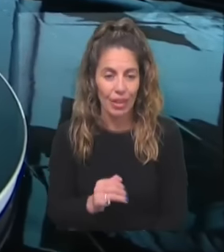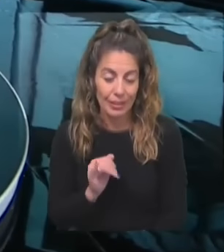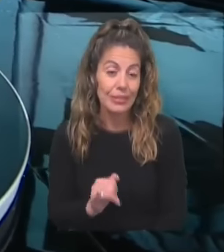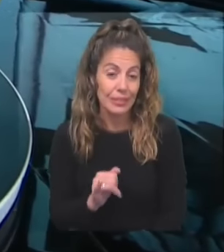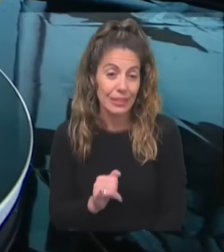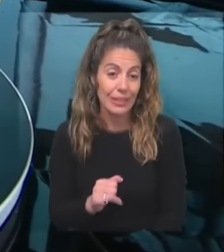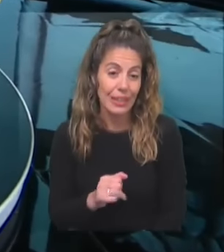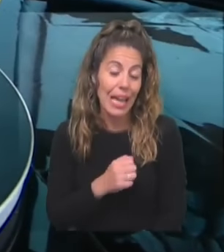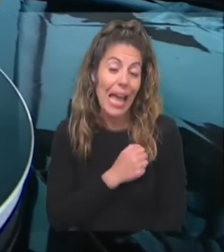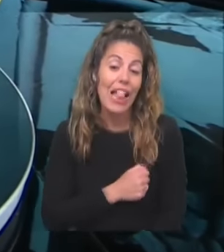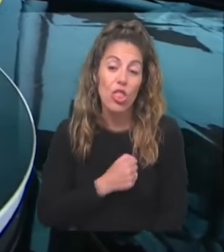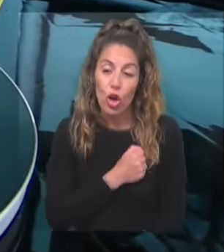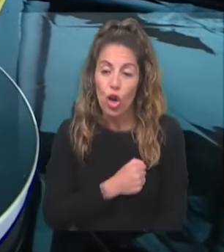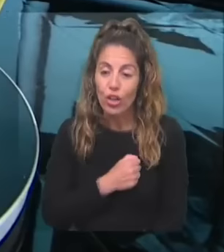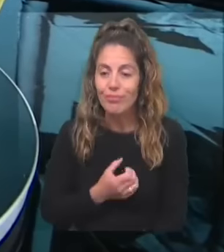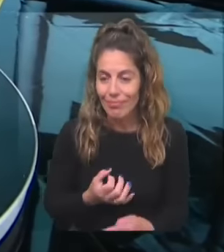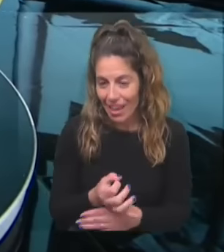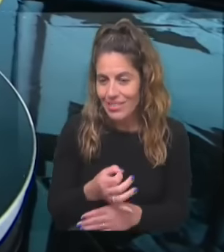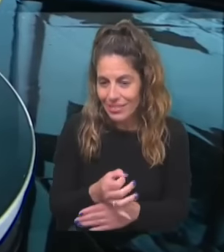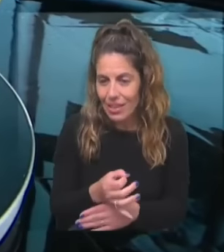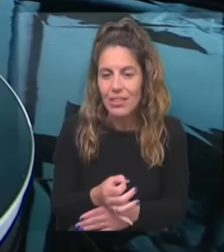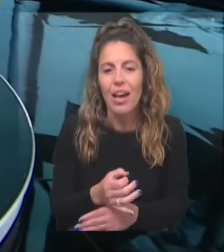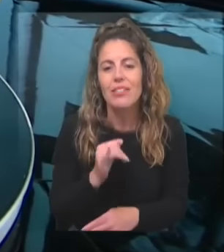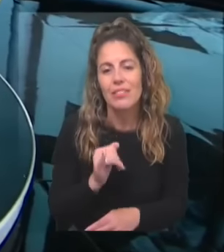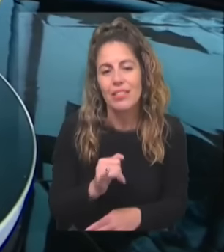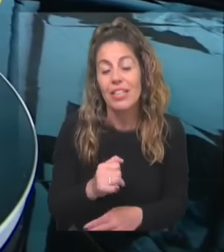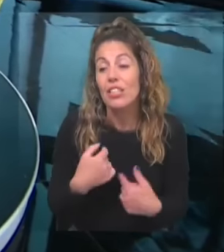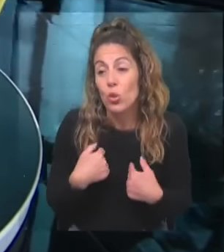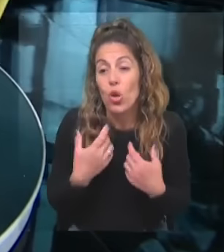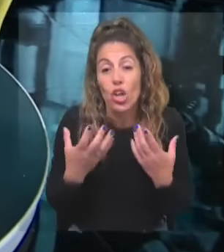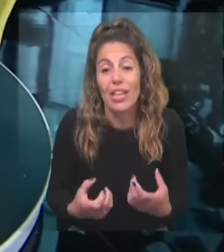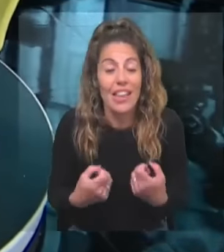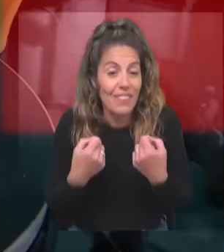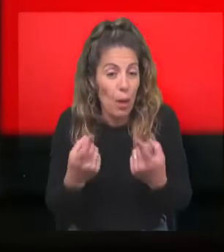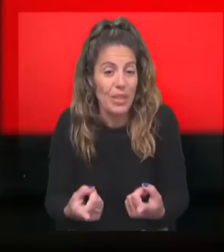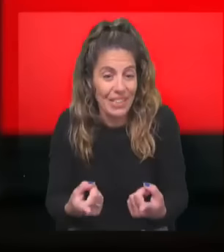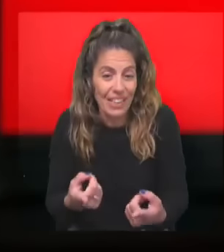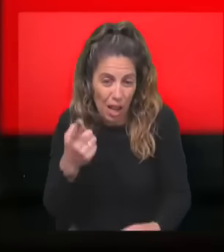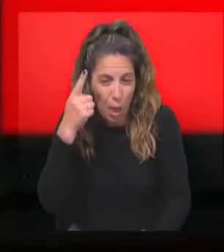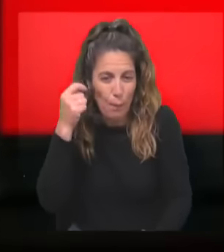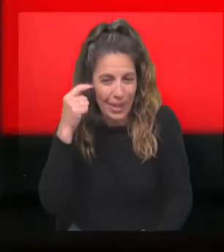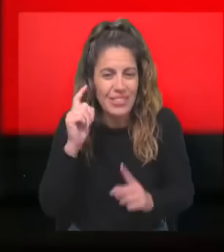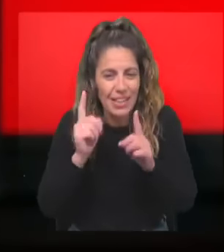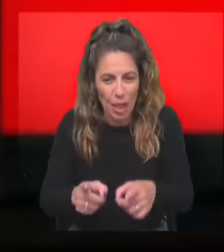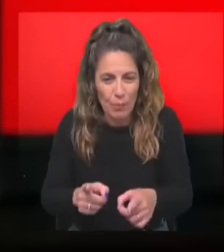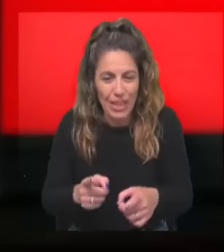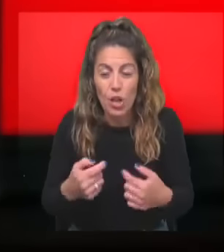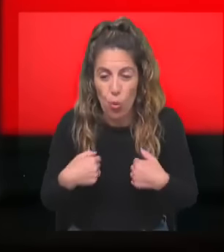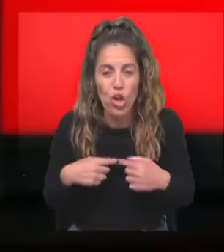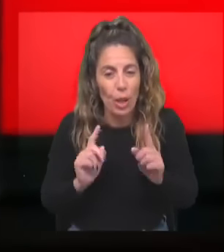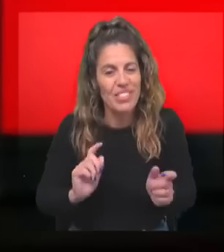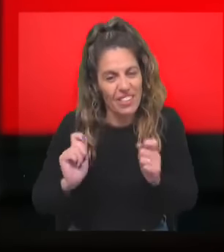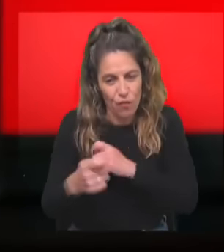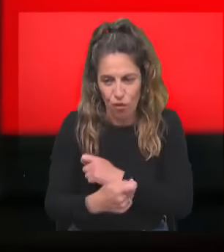El dolor enseña, y si uno está dispuesto a transmitir un poco esa experiencia, también es uno que se transforma, ¿no?